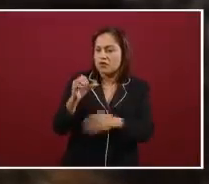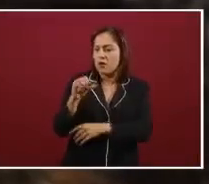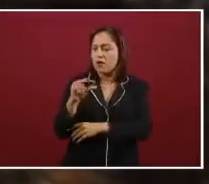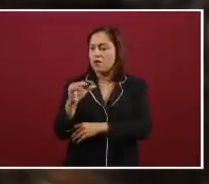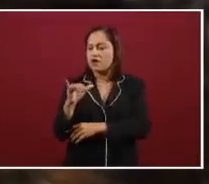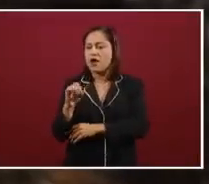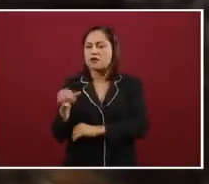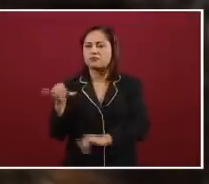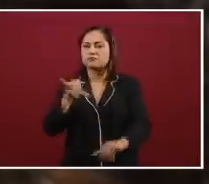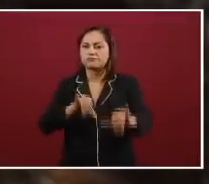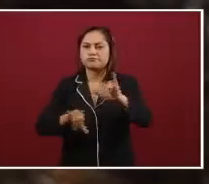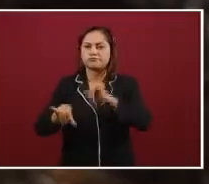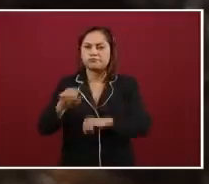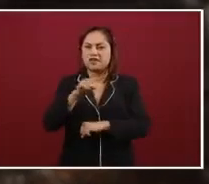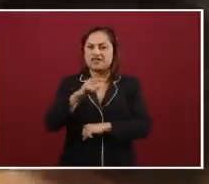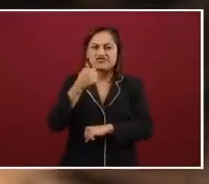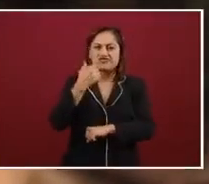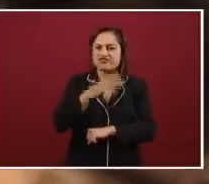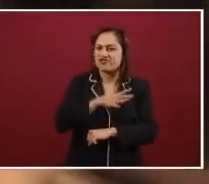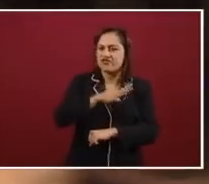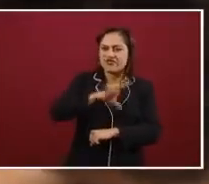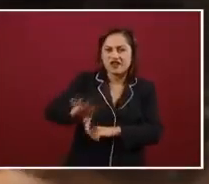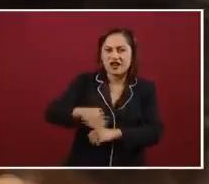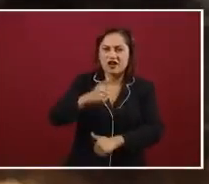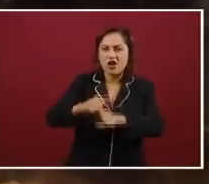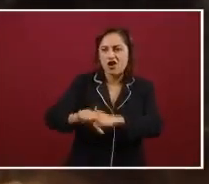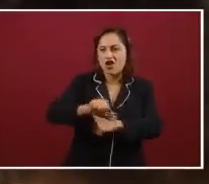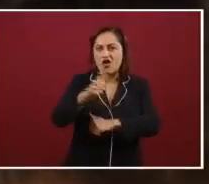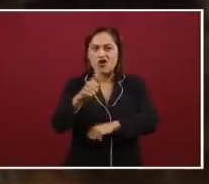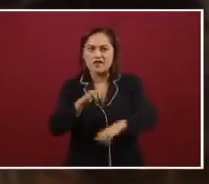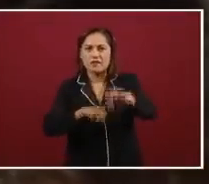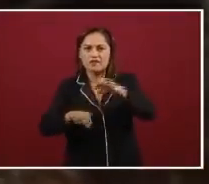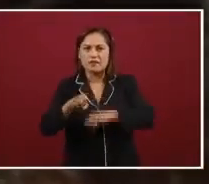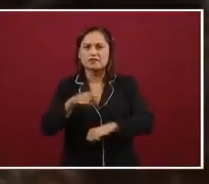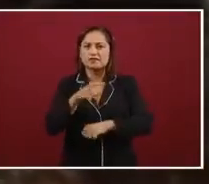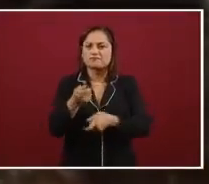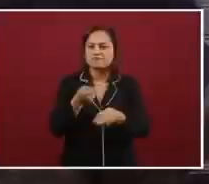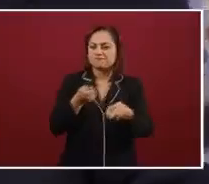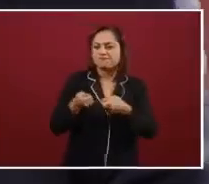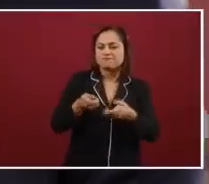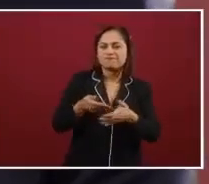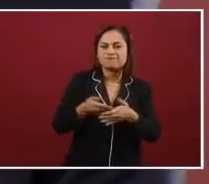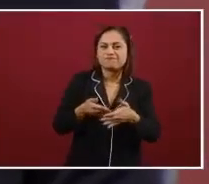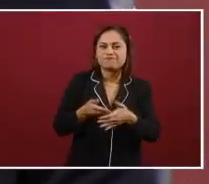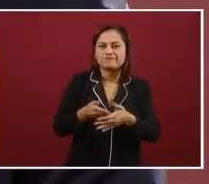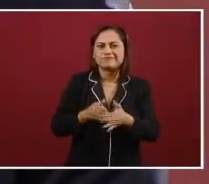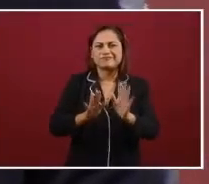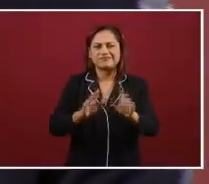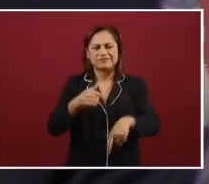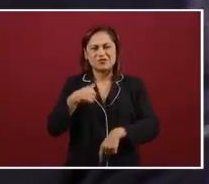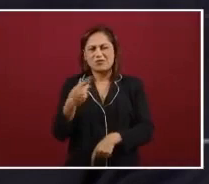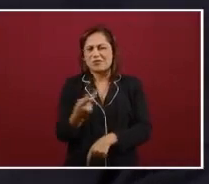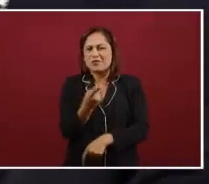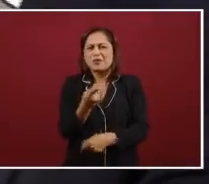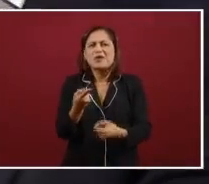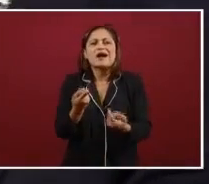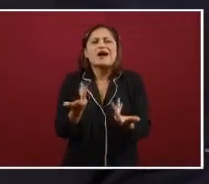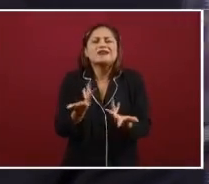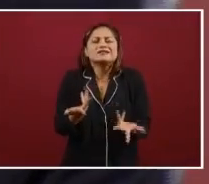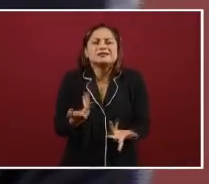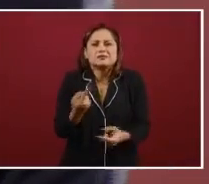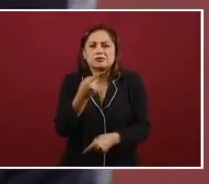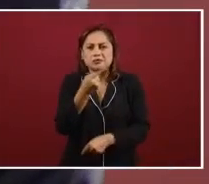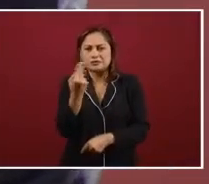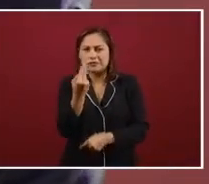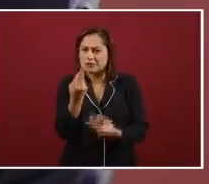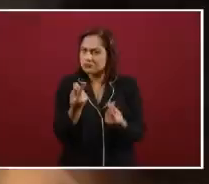¿Qué podemos hacer? ¿Qué se puede hacer? ¿Qué puede hacerse para poder que vaya adelante la planta de amoníaco? Necesitamos más empleos, más